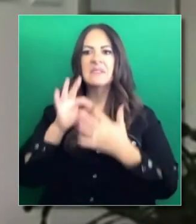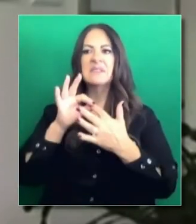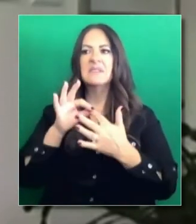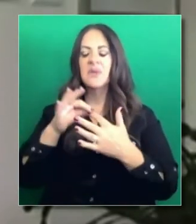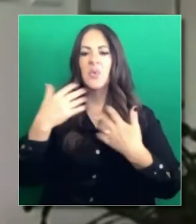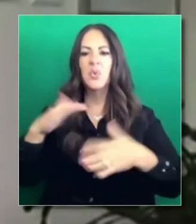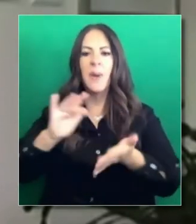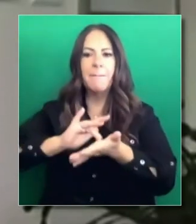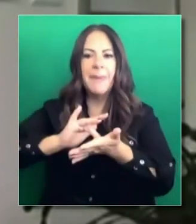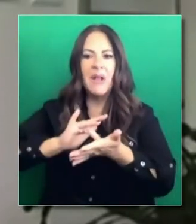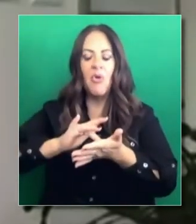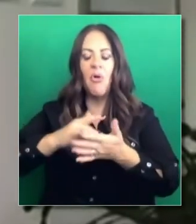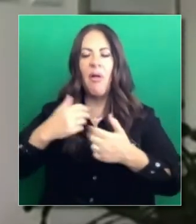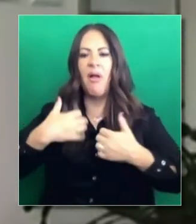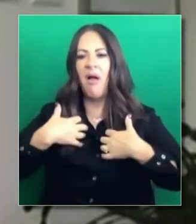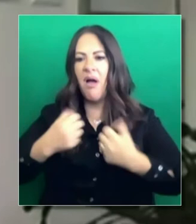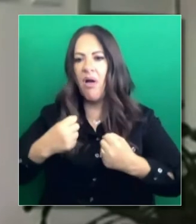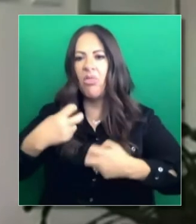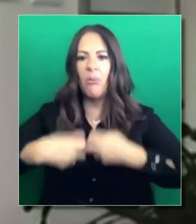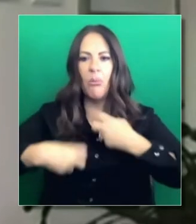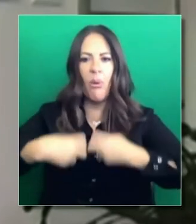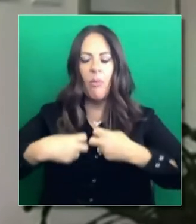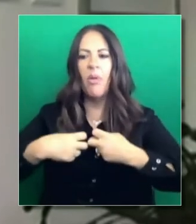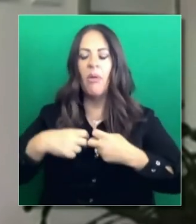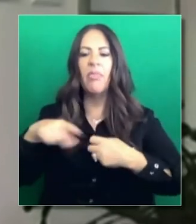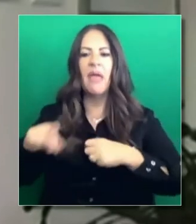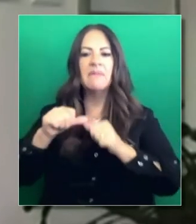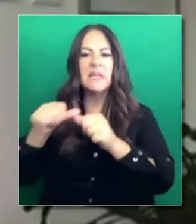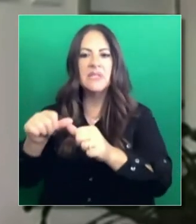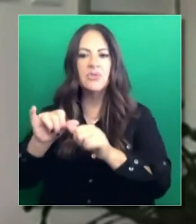encuentren bajo riesgo.